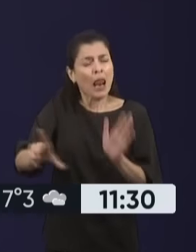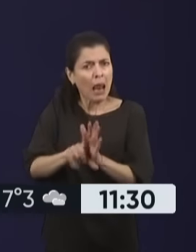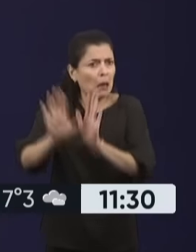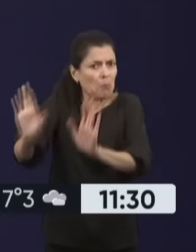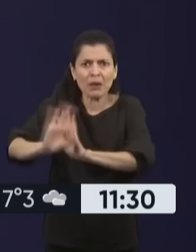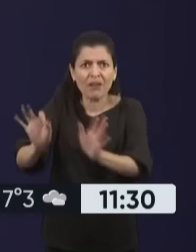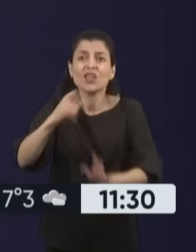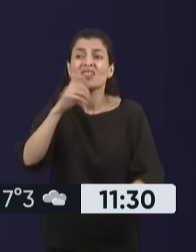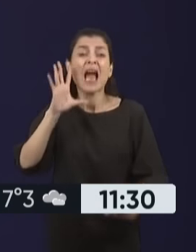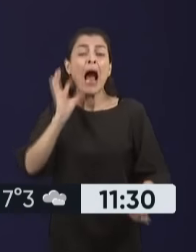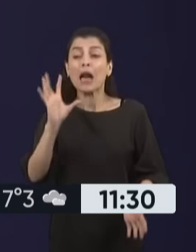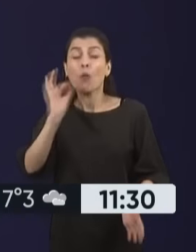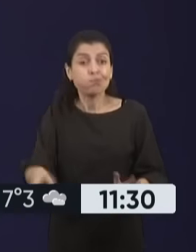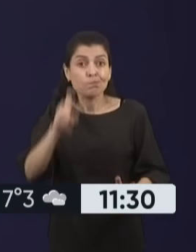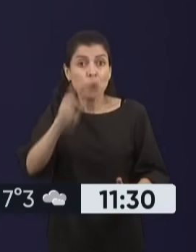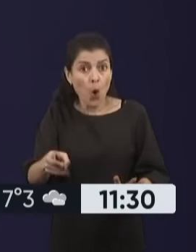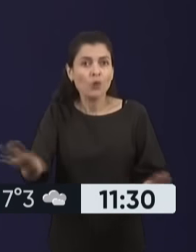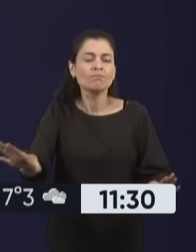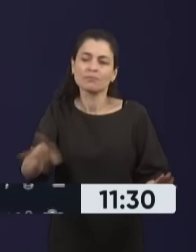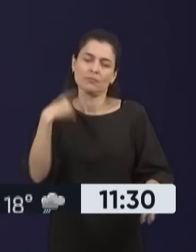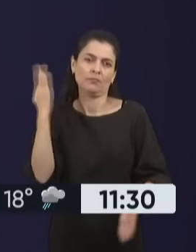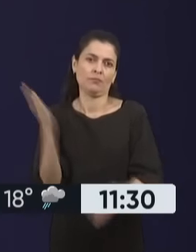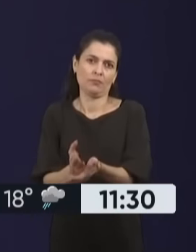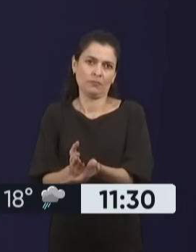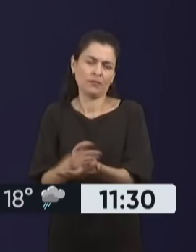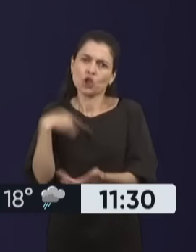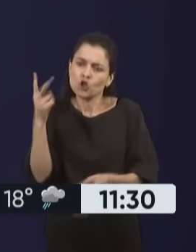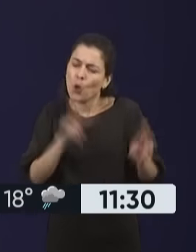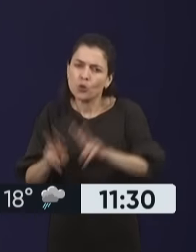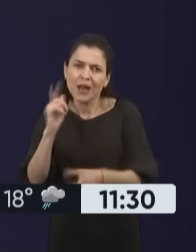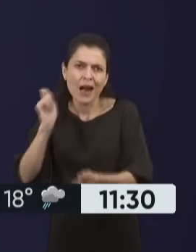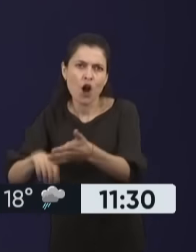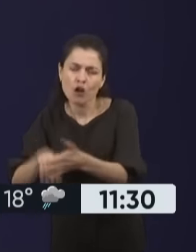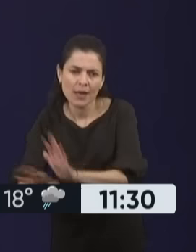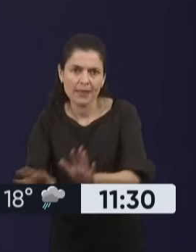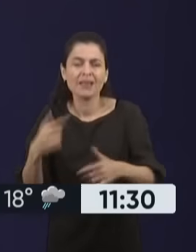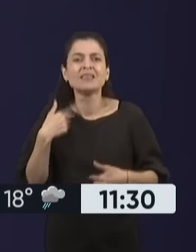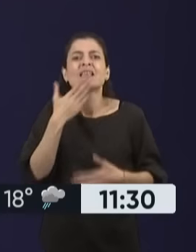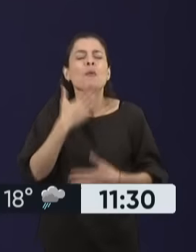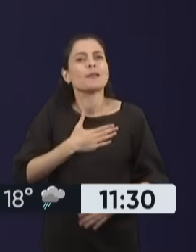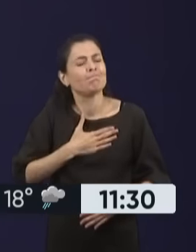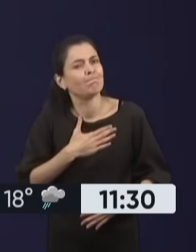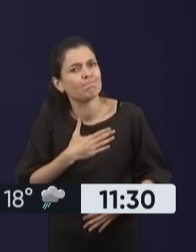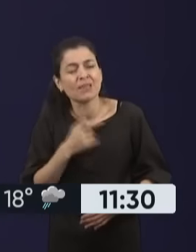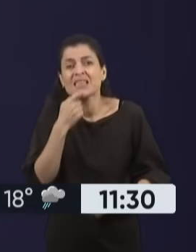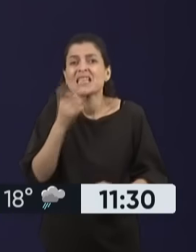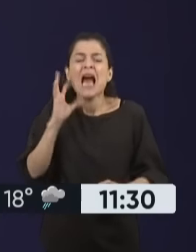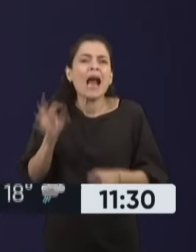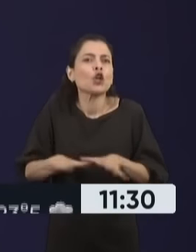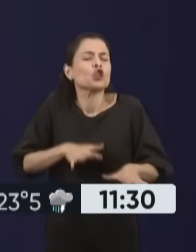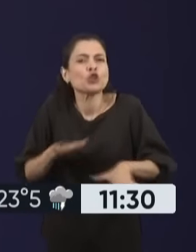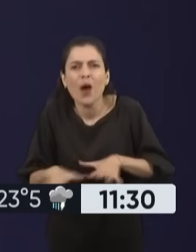de la ley tomaremos todas las medidas que haya que tomar para para que efectivamente eso no pase lamentamos enormemente que cada vez que pasan estas